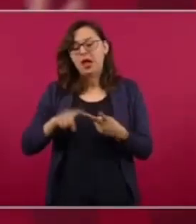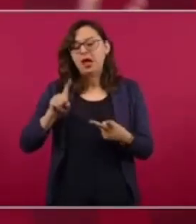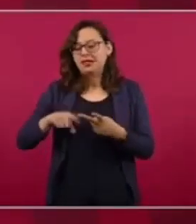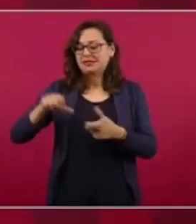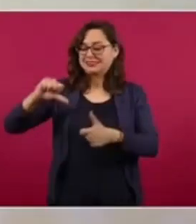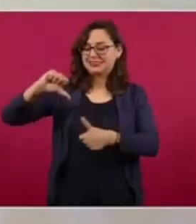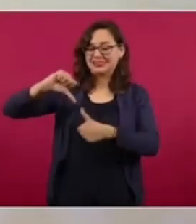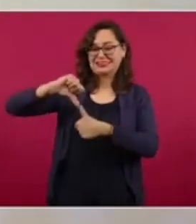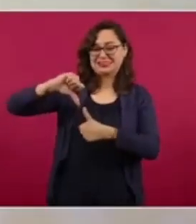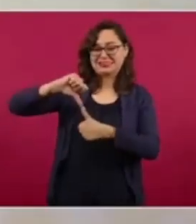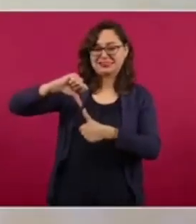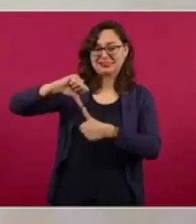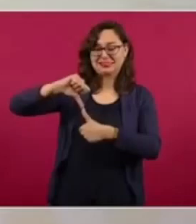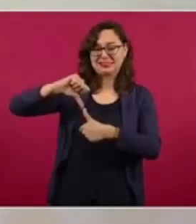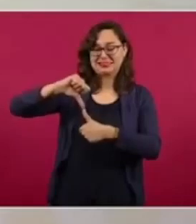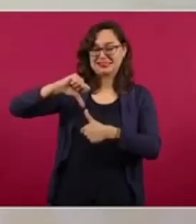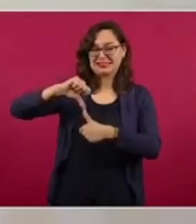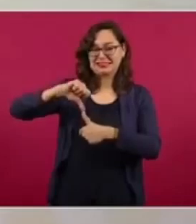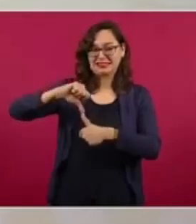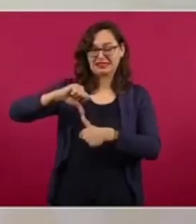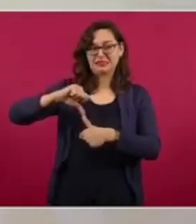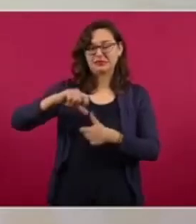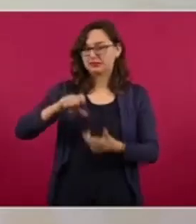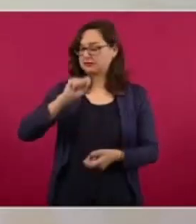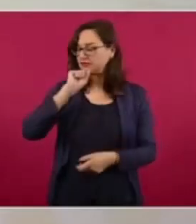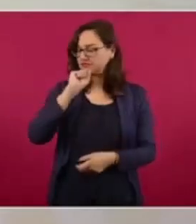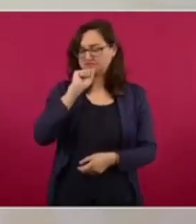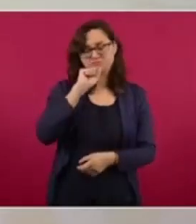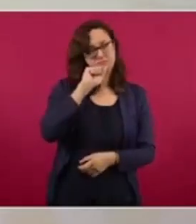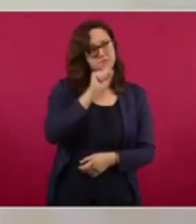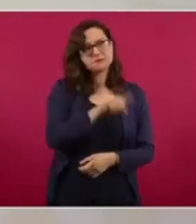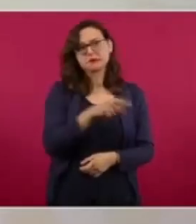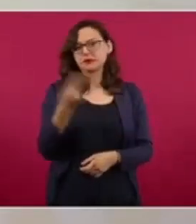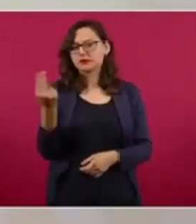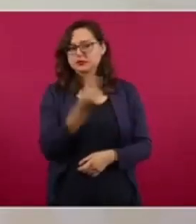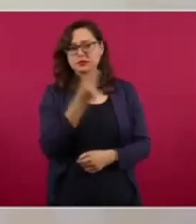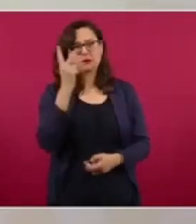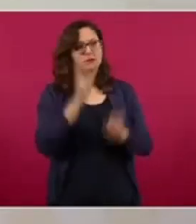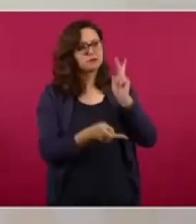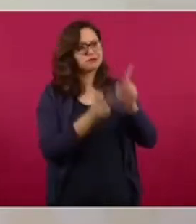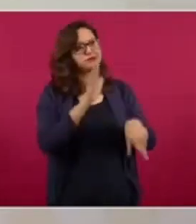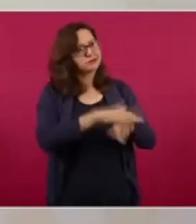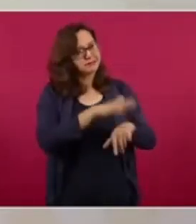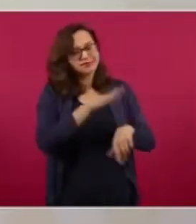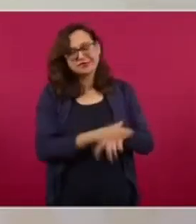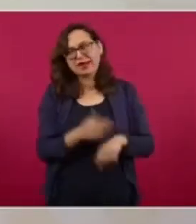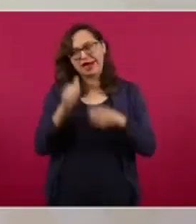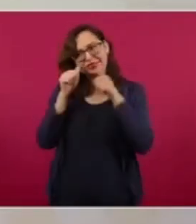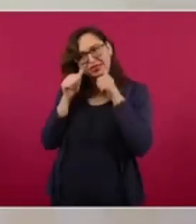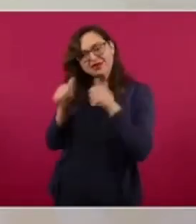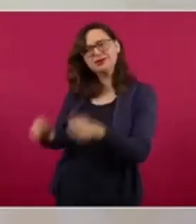porque no es posible que no se atiendan las causas